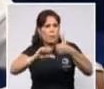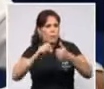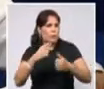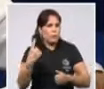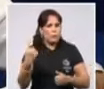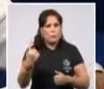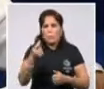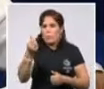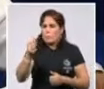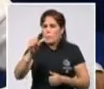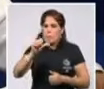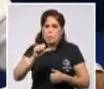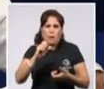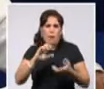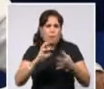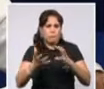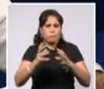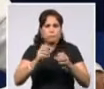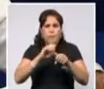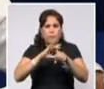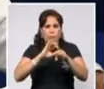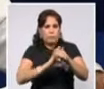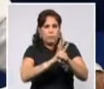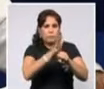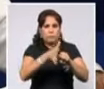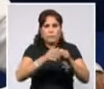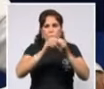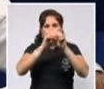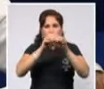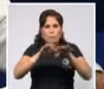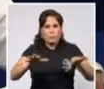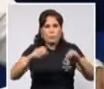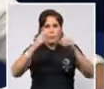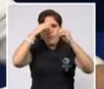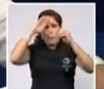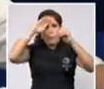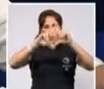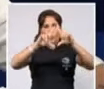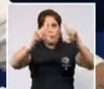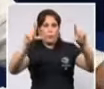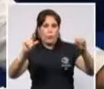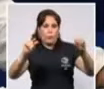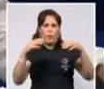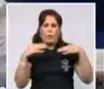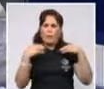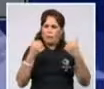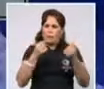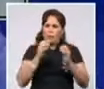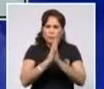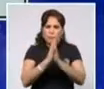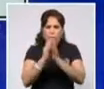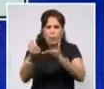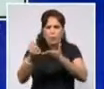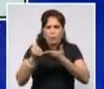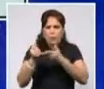la pandemia en nuestro país. No sé, Lilian, si las tienes por ahí.